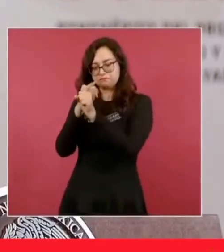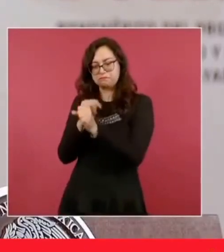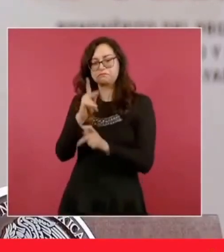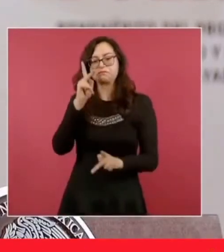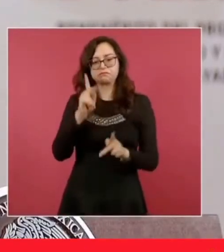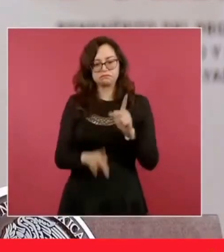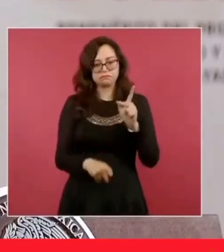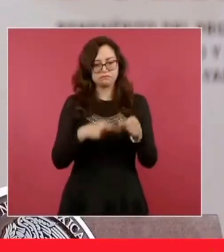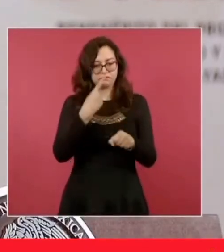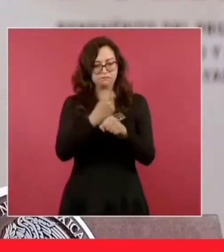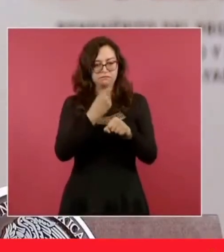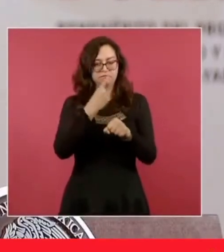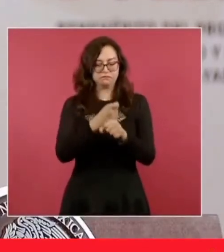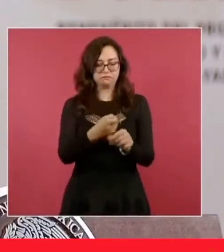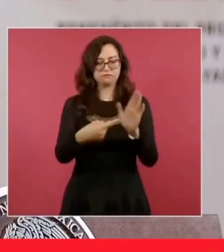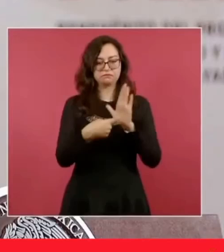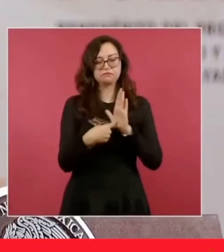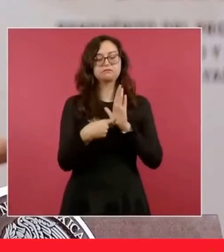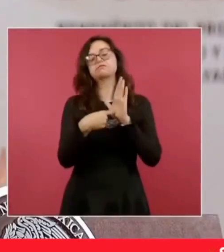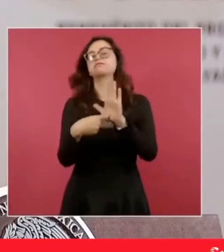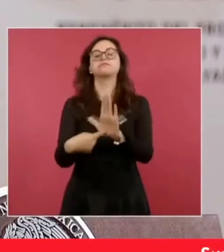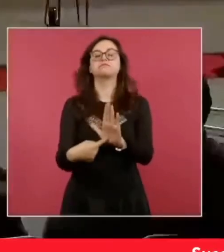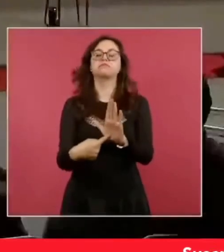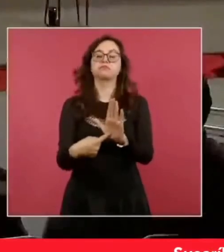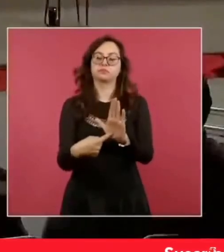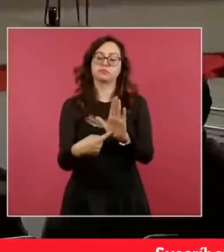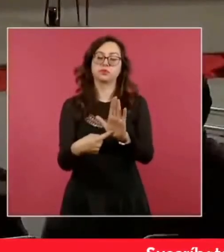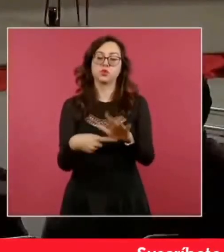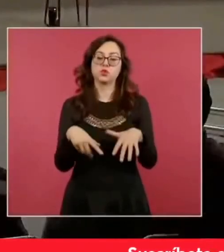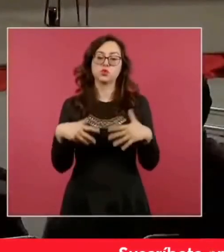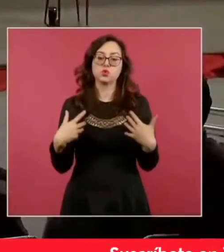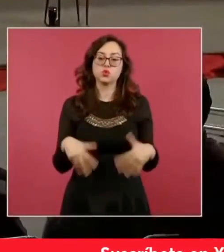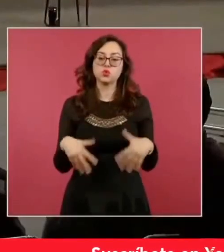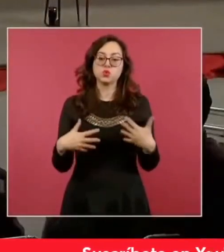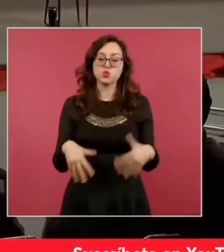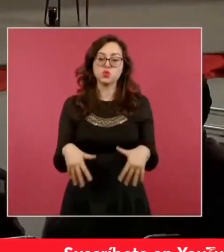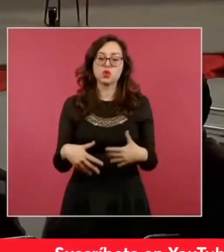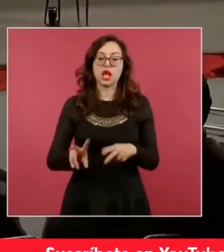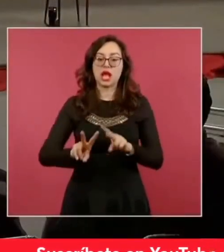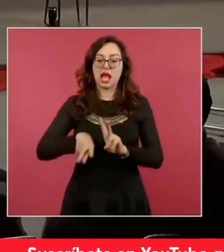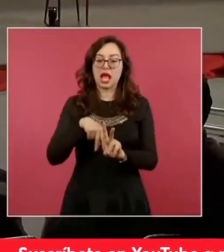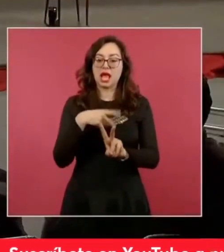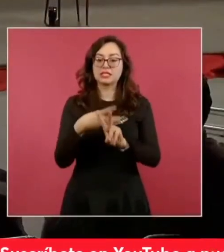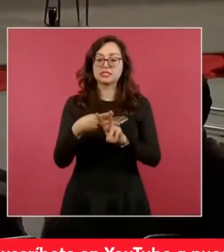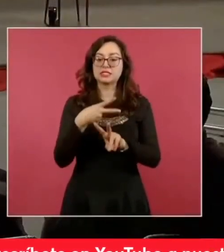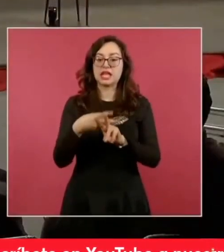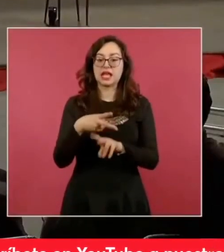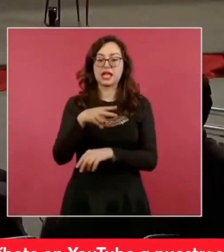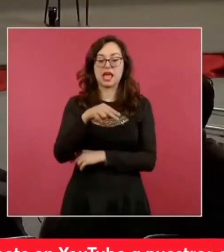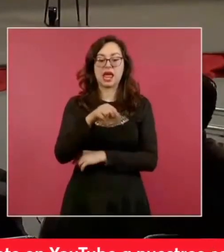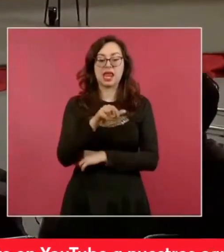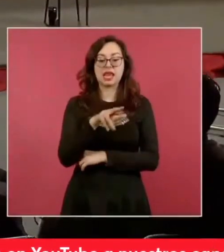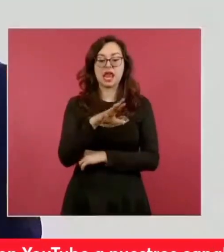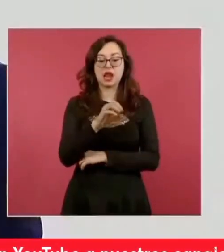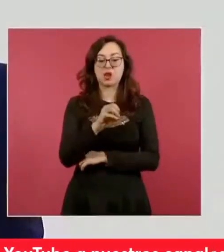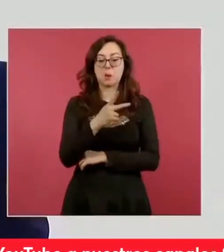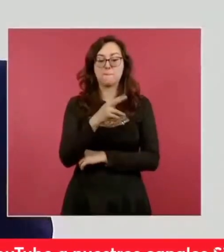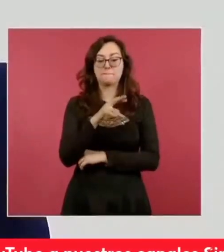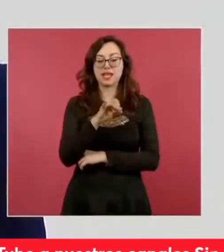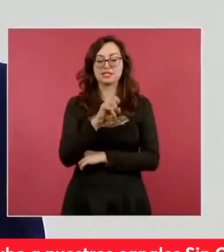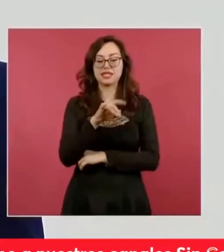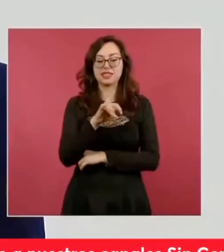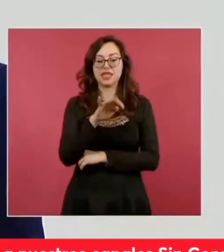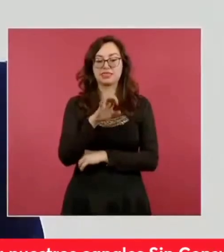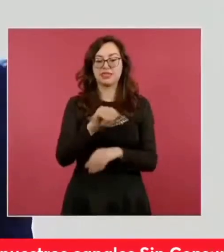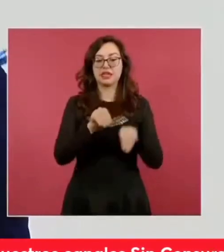posteriormente, de cómo no solamente lanzaron el hashtag narcopresidente, sino que hay una red